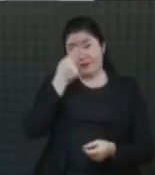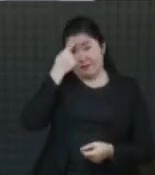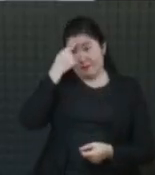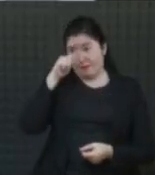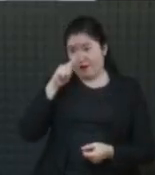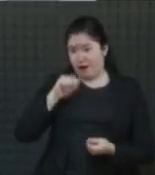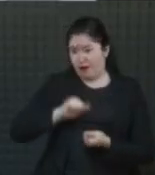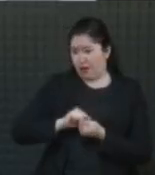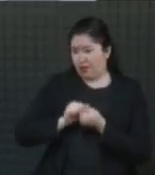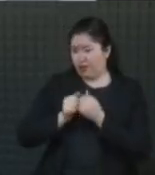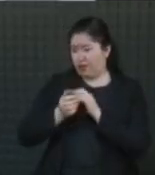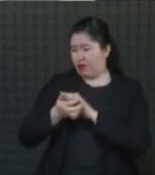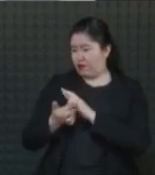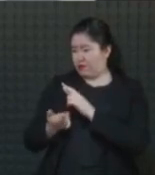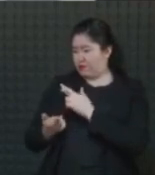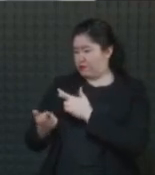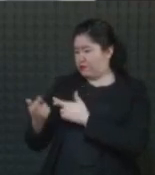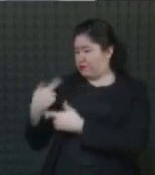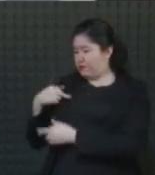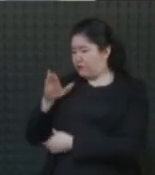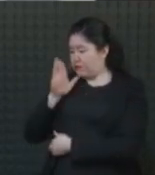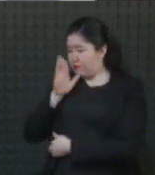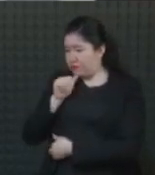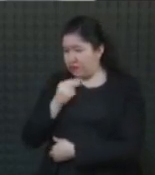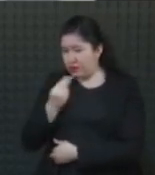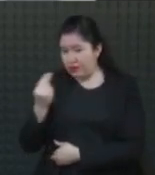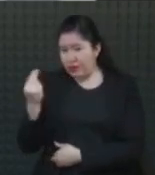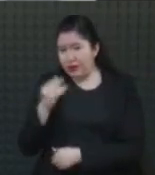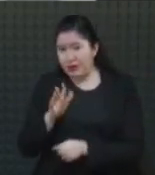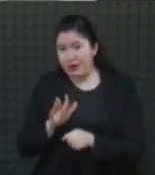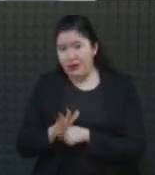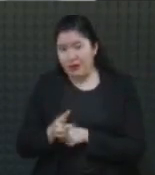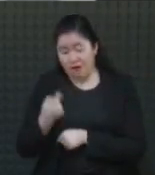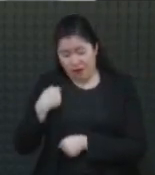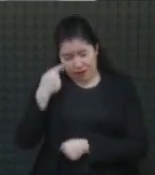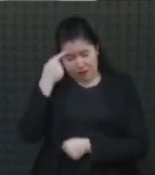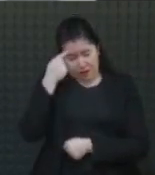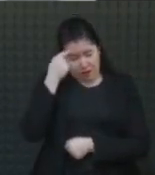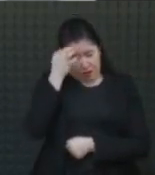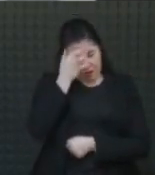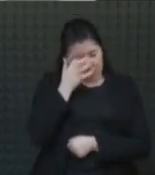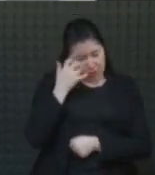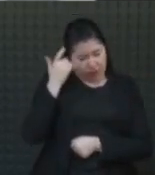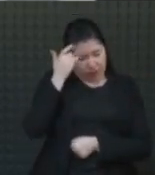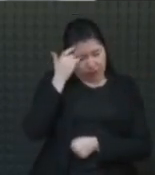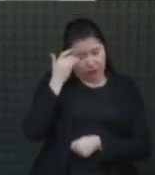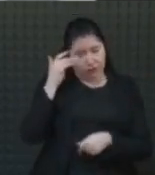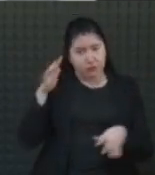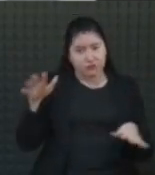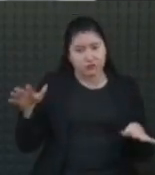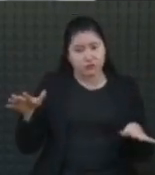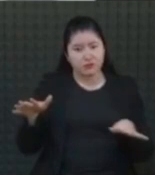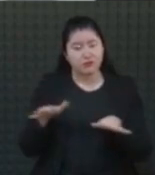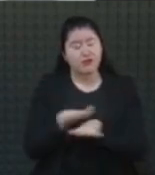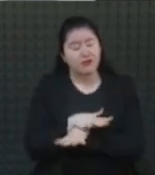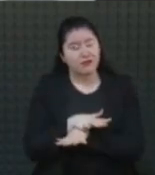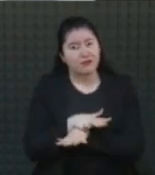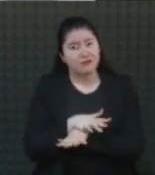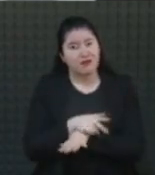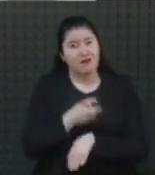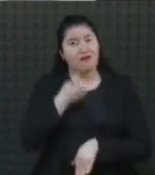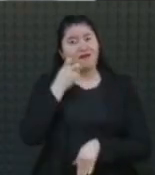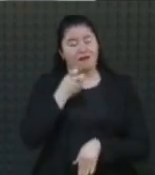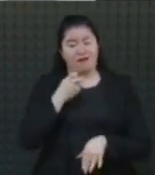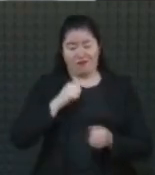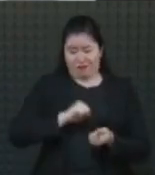y lo ha dicho desde hace mucho tiempo, pues tiene que haber una revolución en las conciencias. Esa transformación irreversible tiene